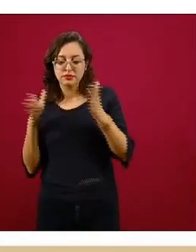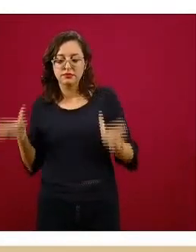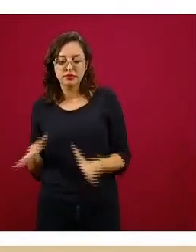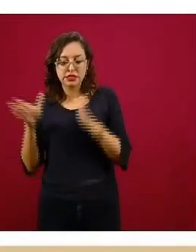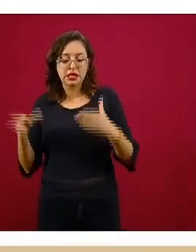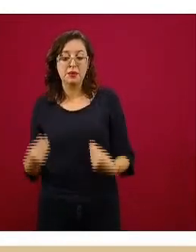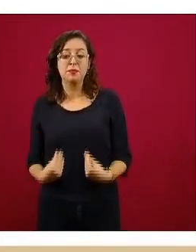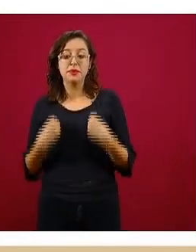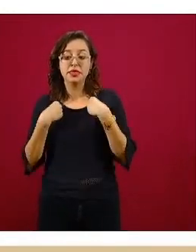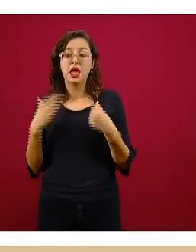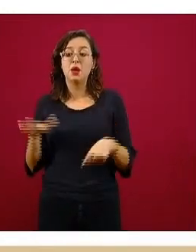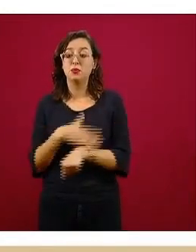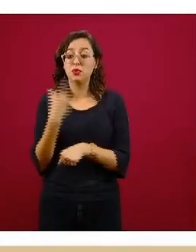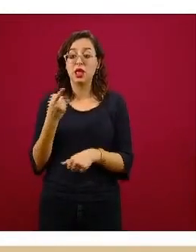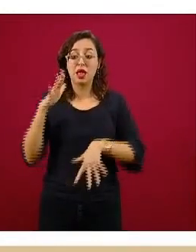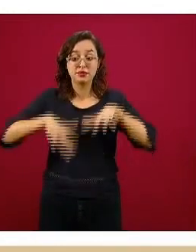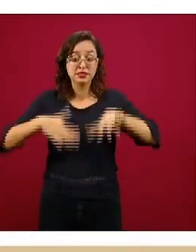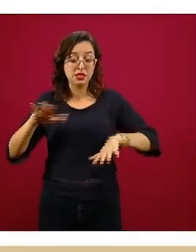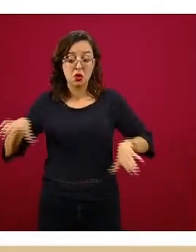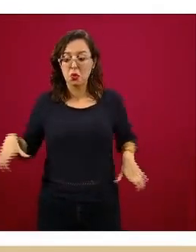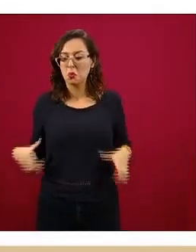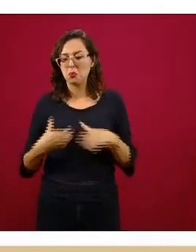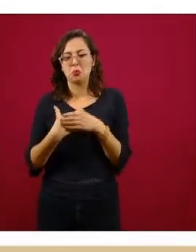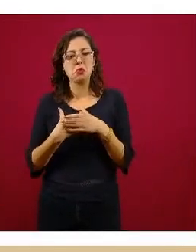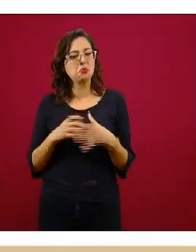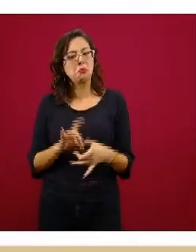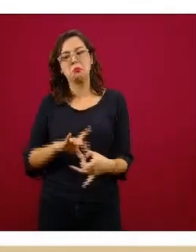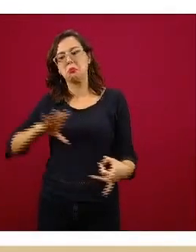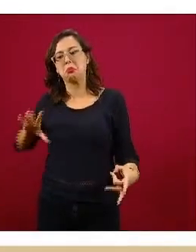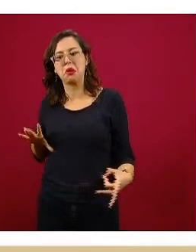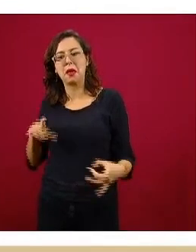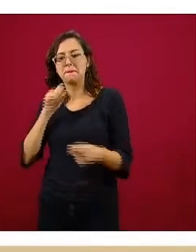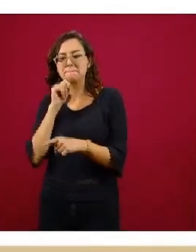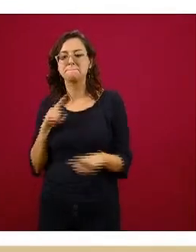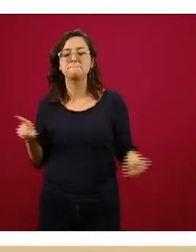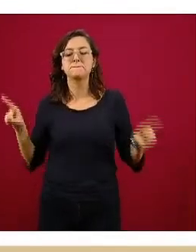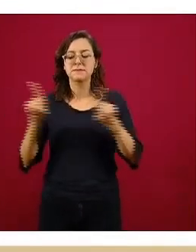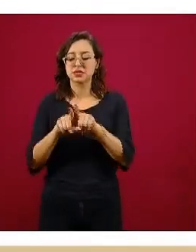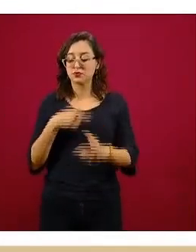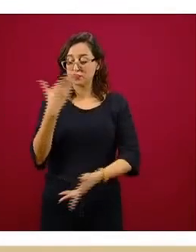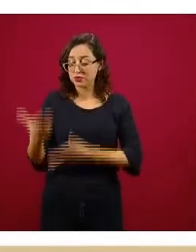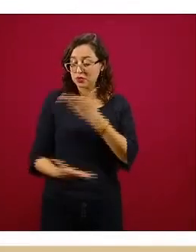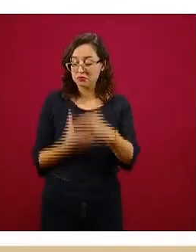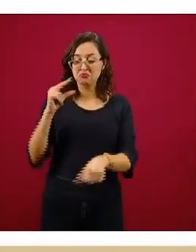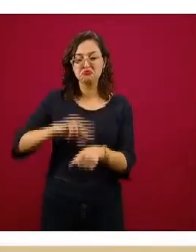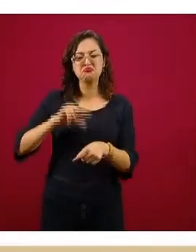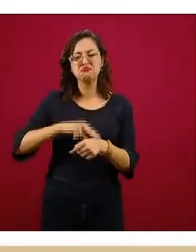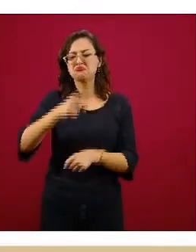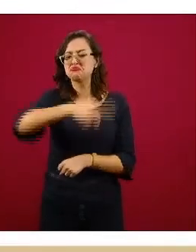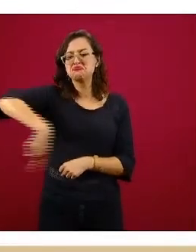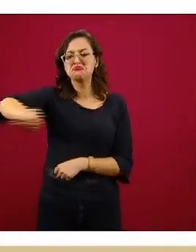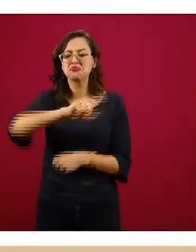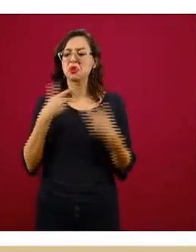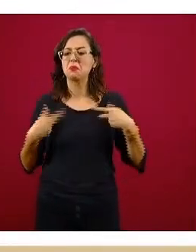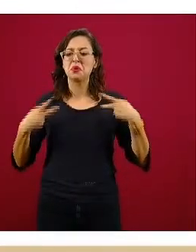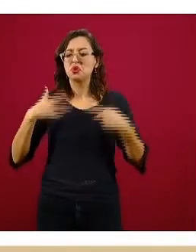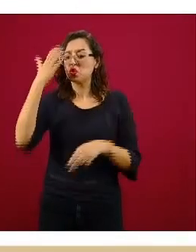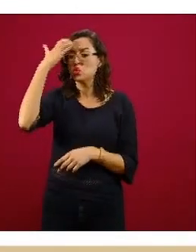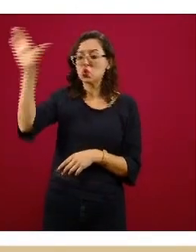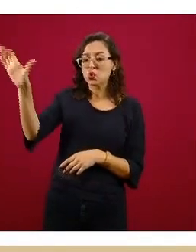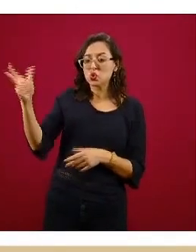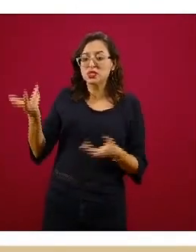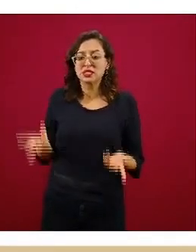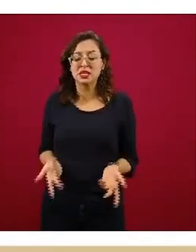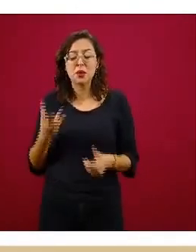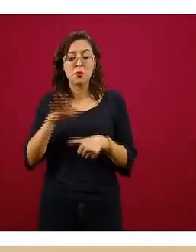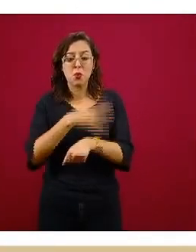nivel muy desvinculado de la comunidad y también desvinculado a veces con las redes integradas de servicio. En el modelo que hemos propuesto de un